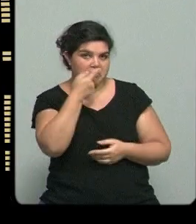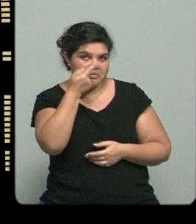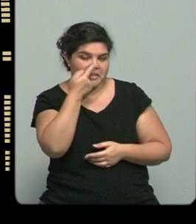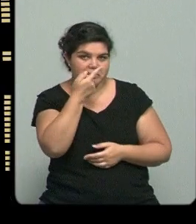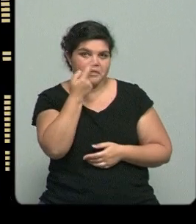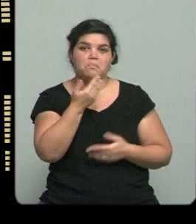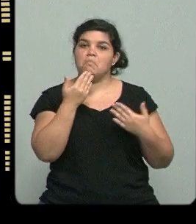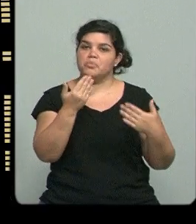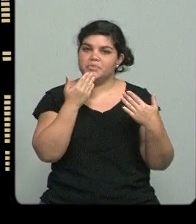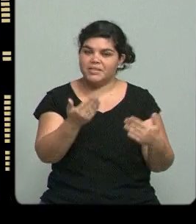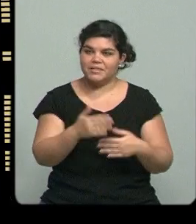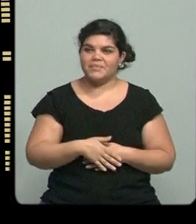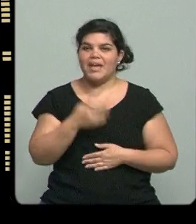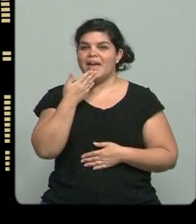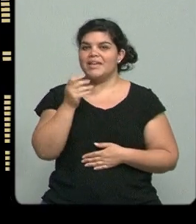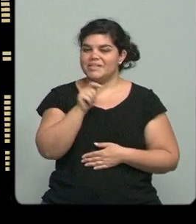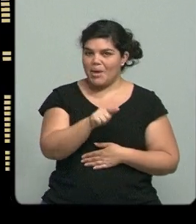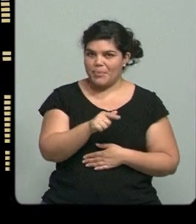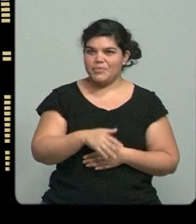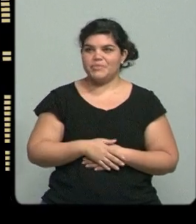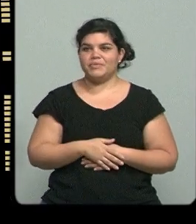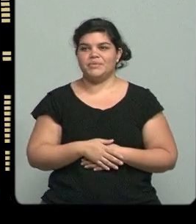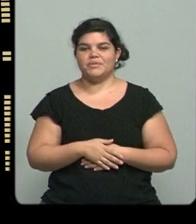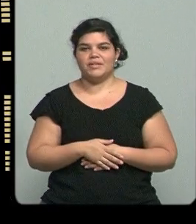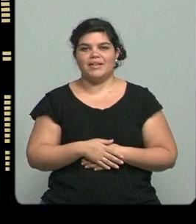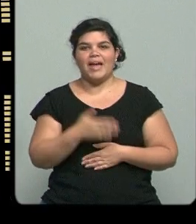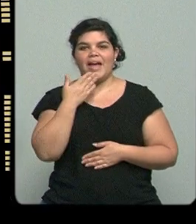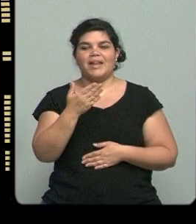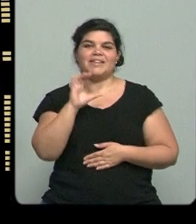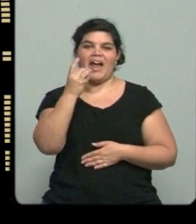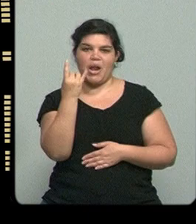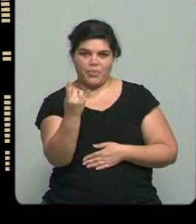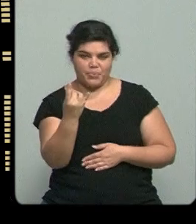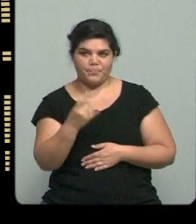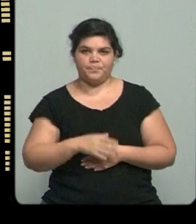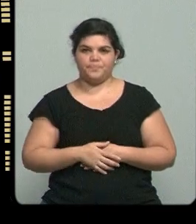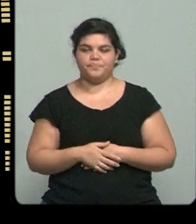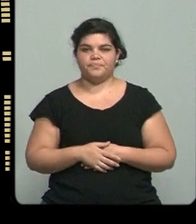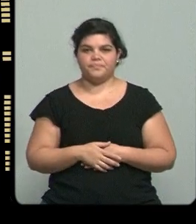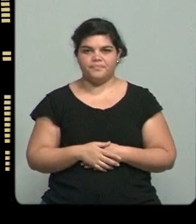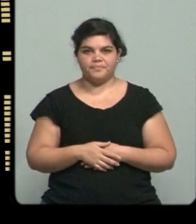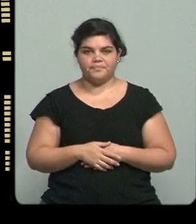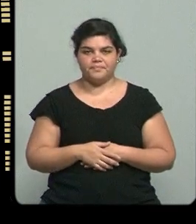bueno, por cierto. Leticia, muchísimas gracias. Gracias a vos, Claudia, gracias a Señaluz. Muchas gracias.